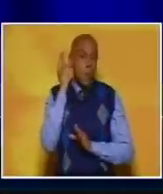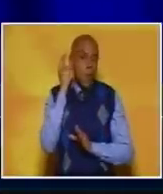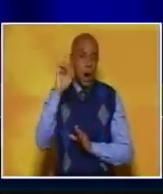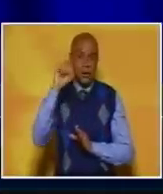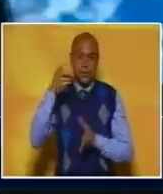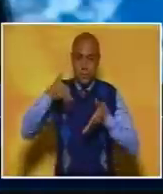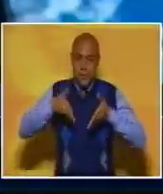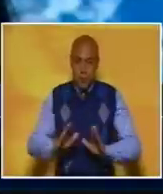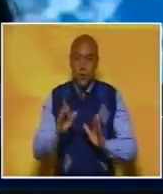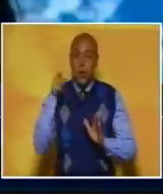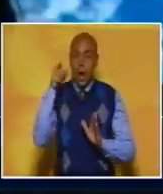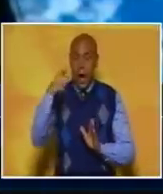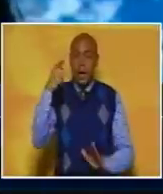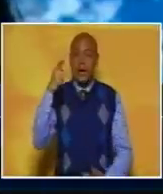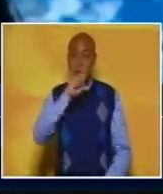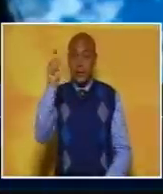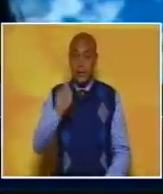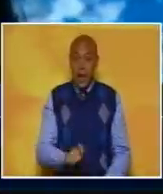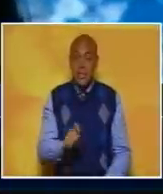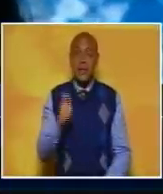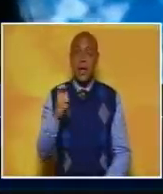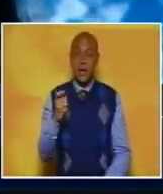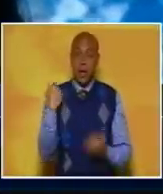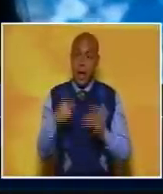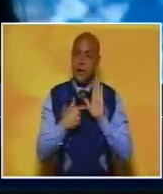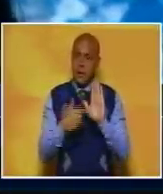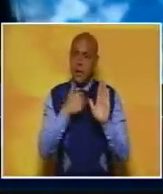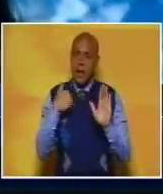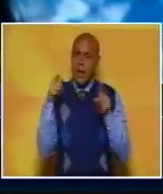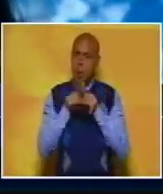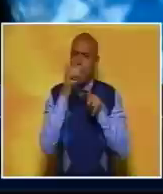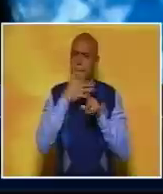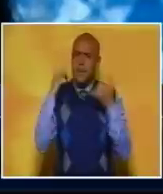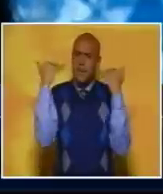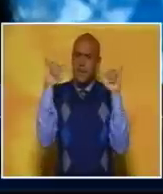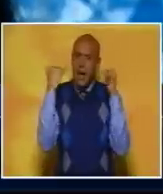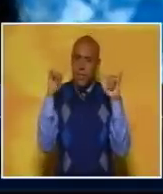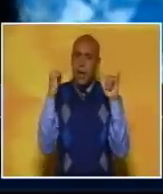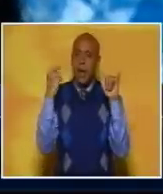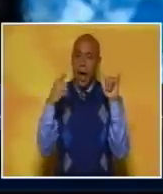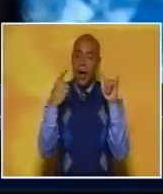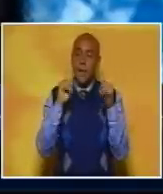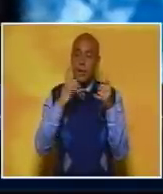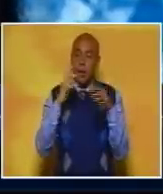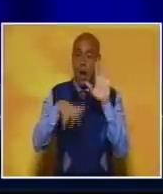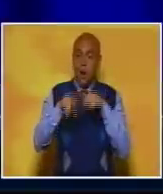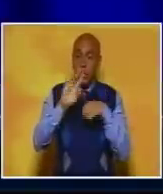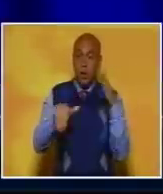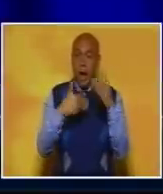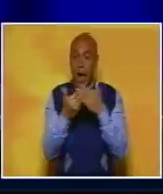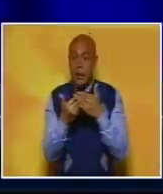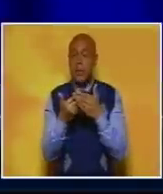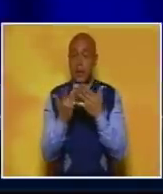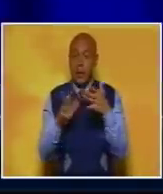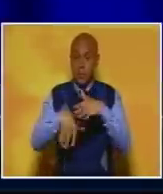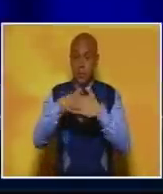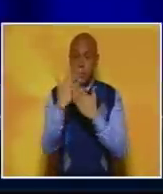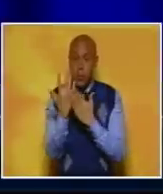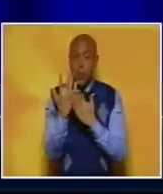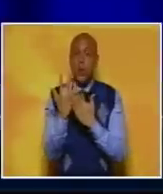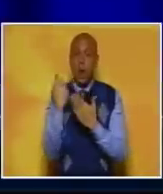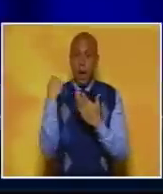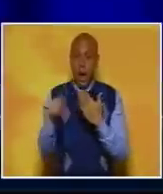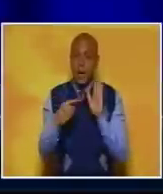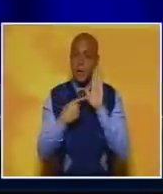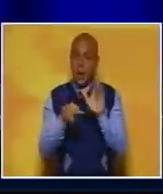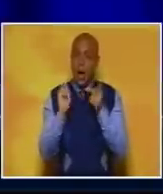Saladome de San Antonio, Texas. Será una presentación estilo festival desde el mediodía hasta las 12 de la noche, en la que veremos a la